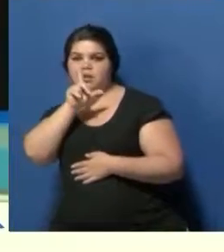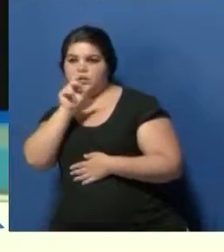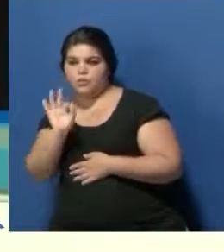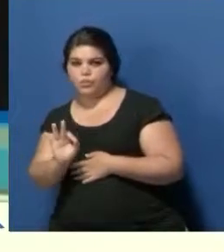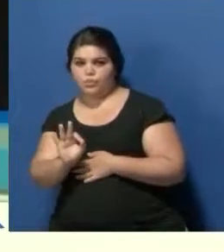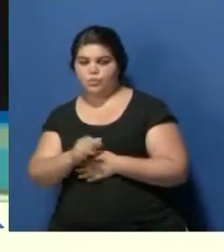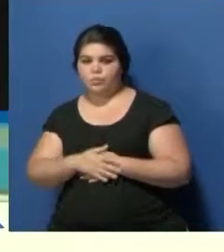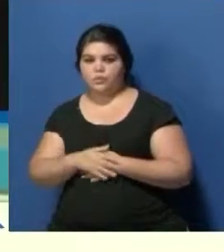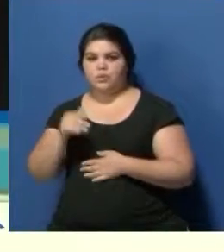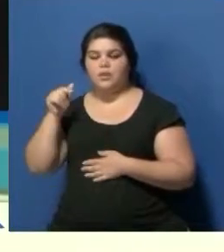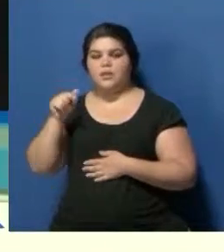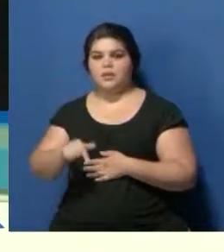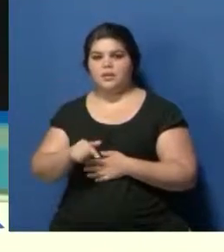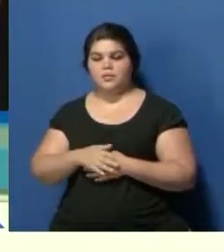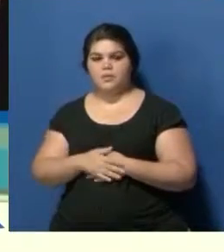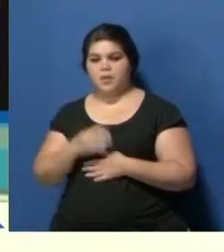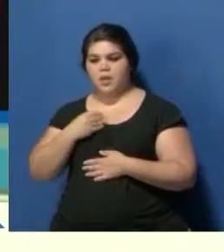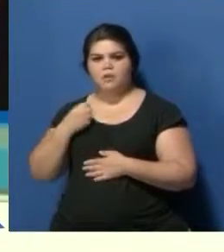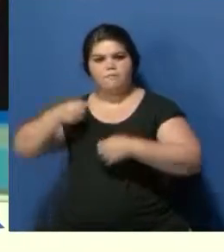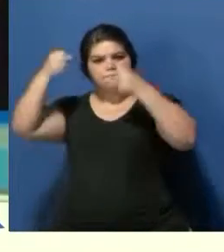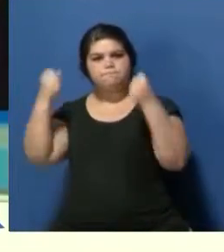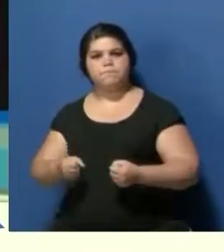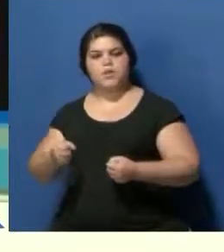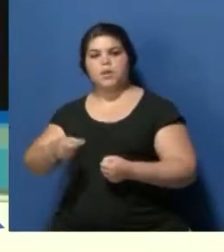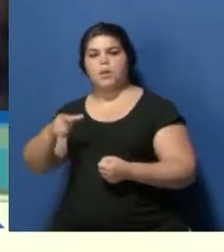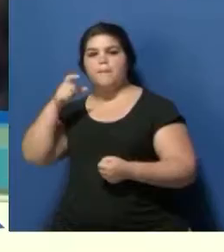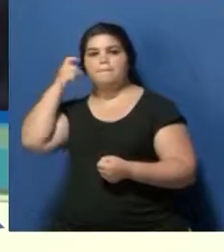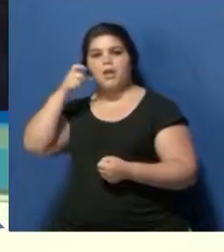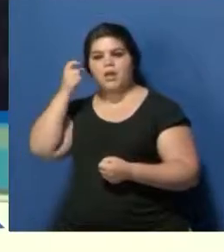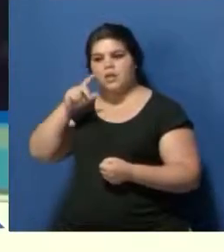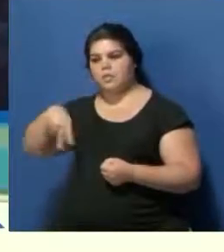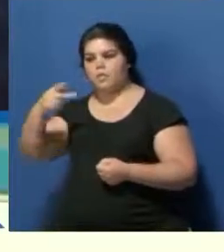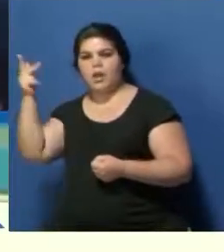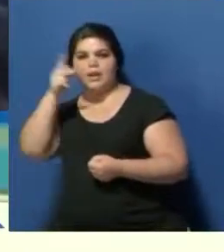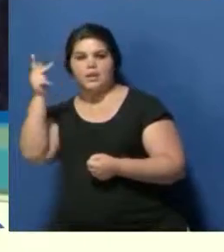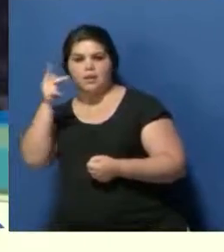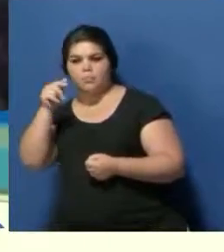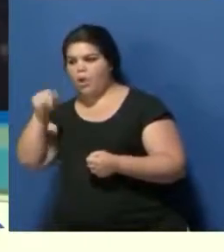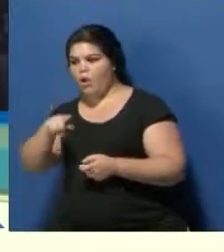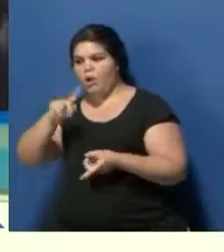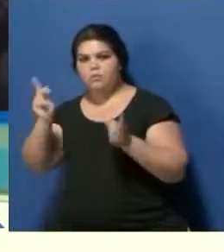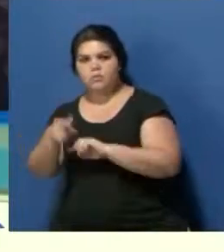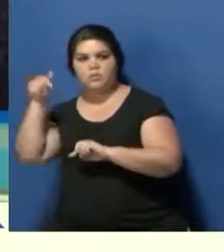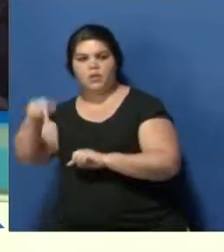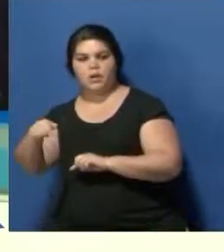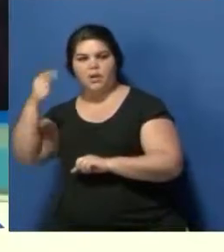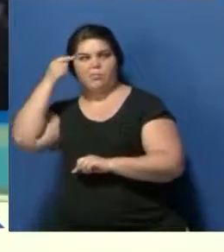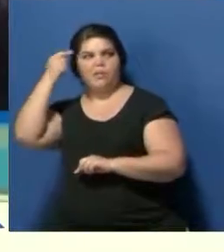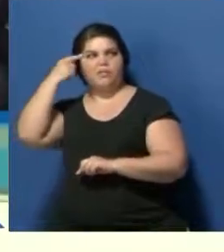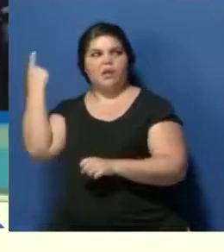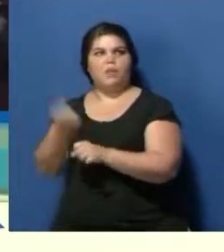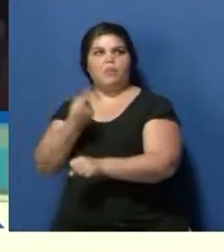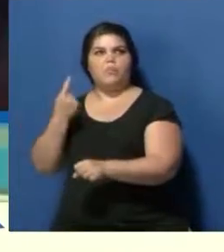Primera espada durante el menemismo, lo es durante el kirchnerismo y ahora es el primero en decir no se podía pensar y entonces